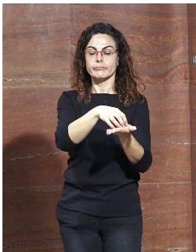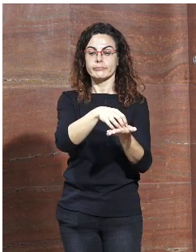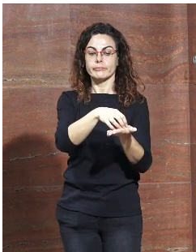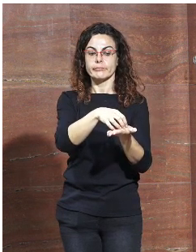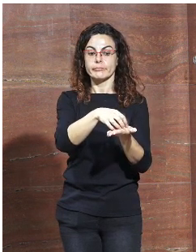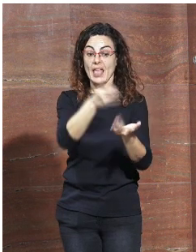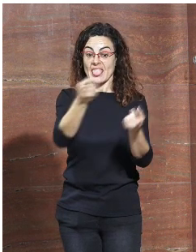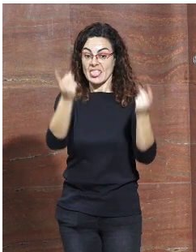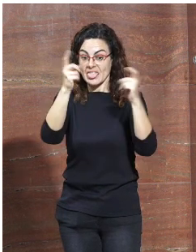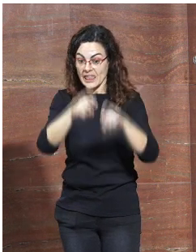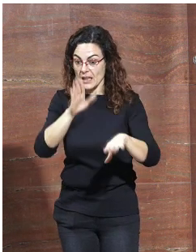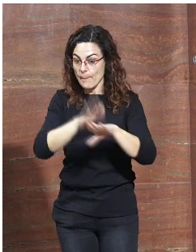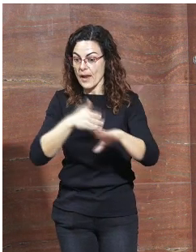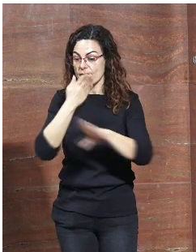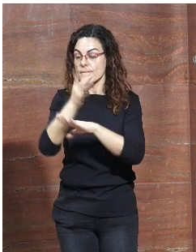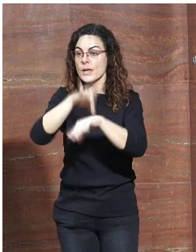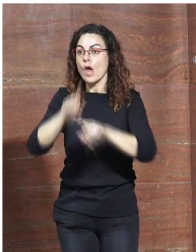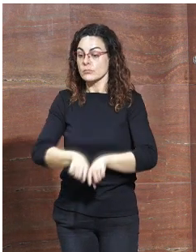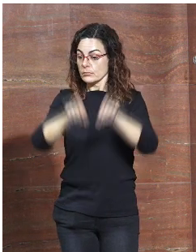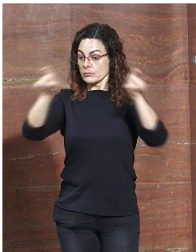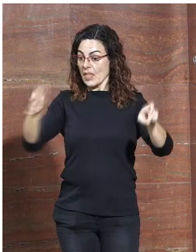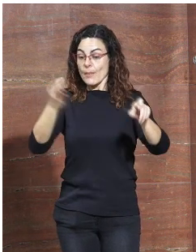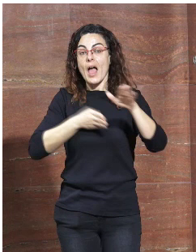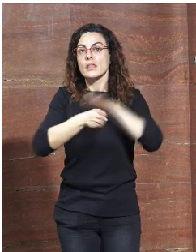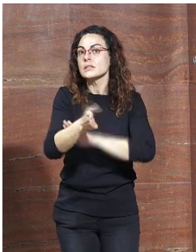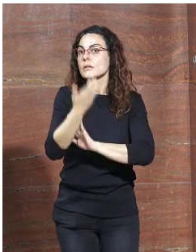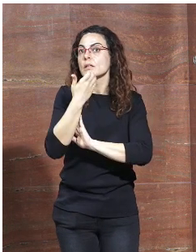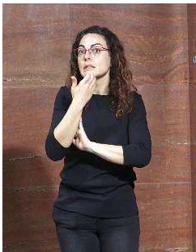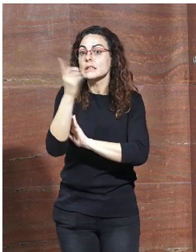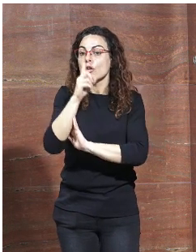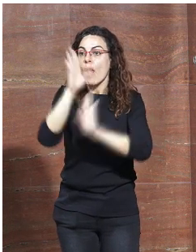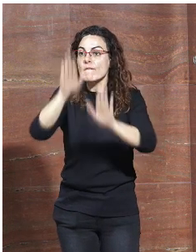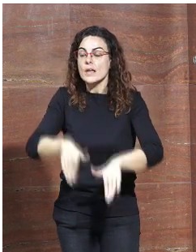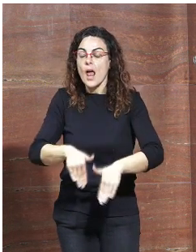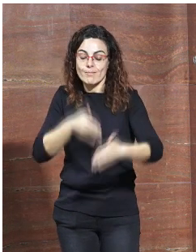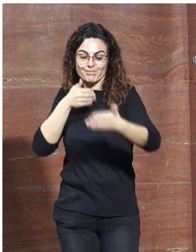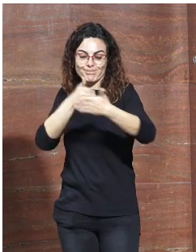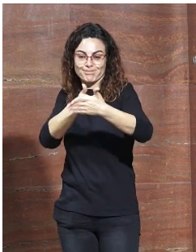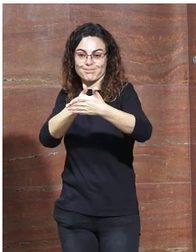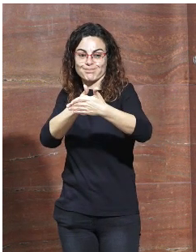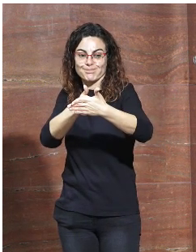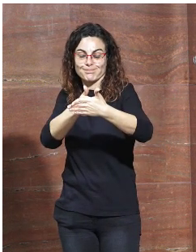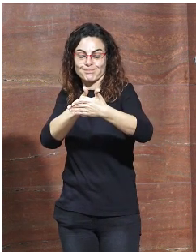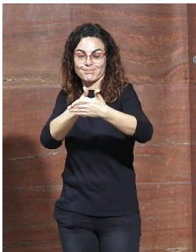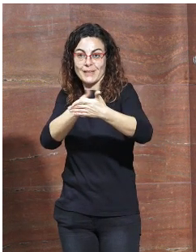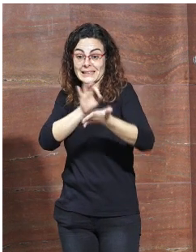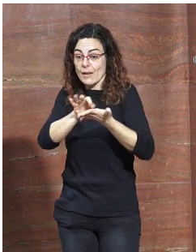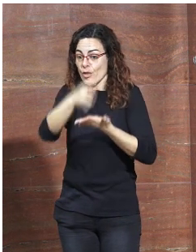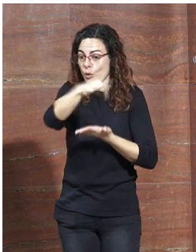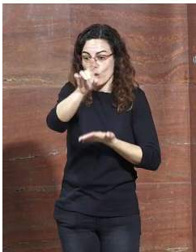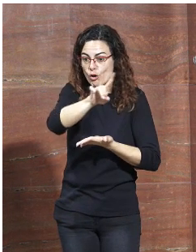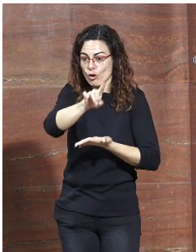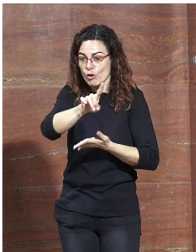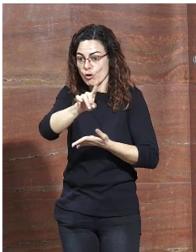cita para hacerte una citología, pues sea accesible. Si no hay una quiebra, no solo de ese servicio, sino que tiene una